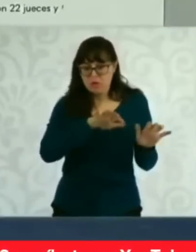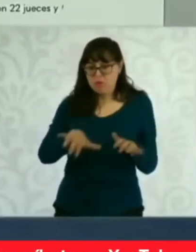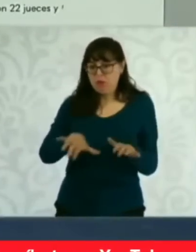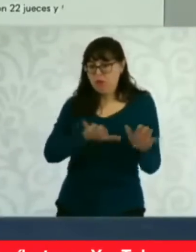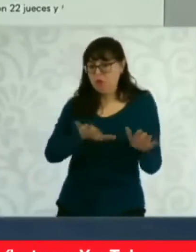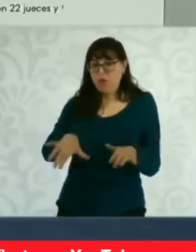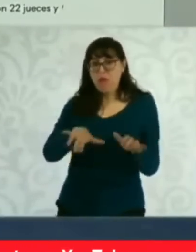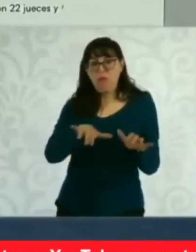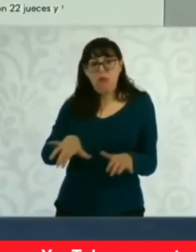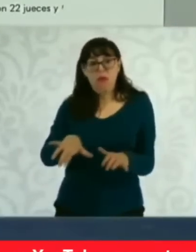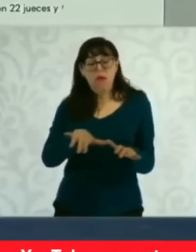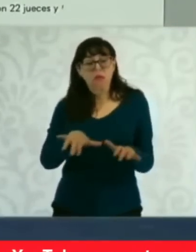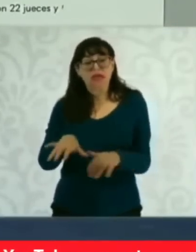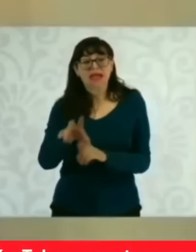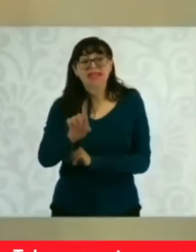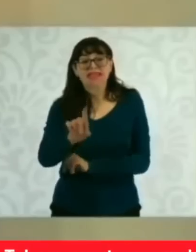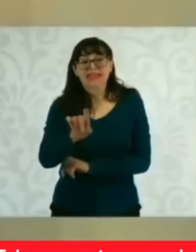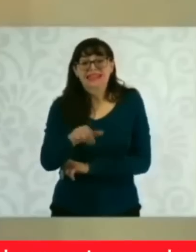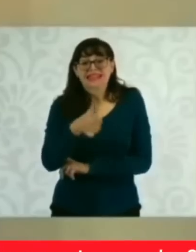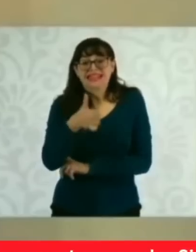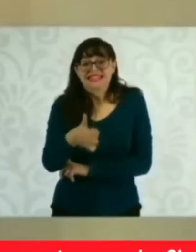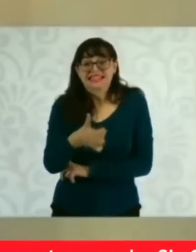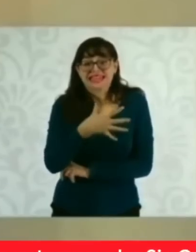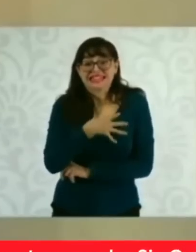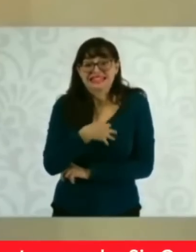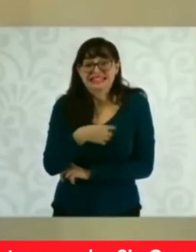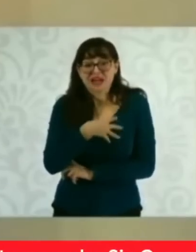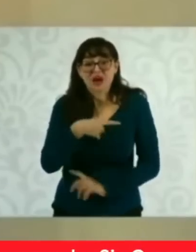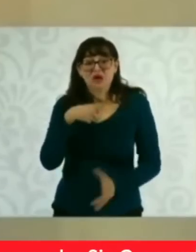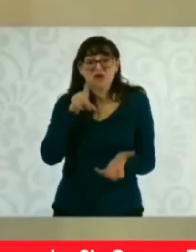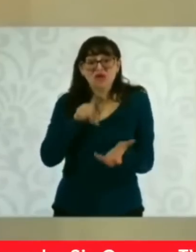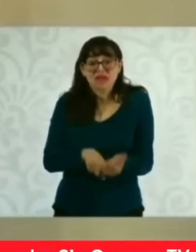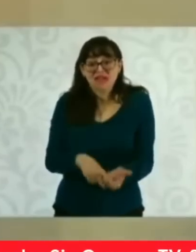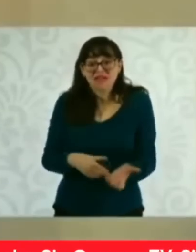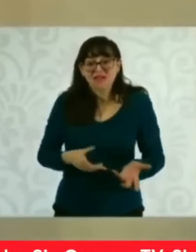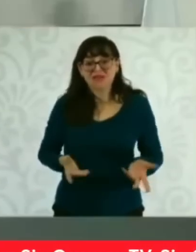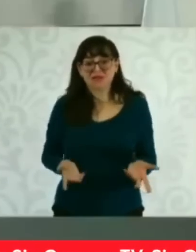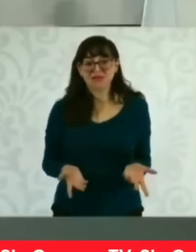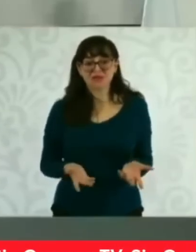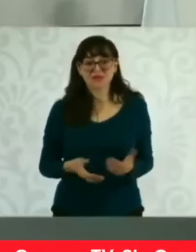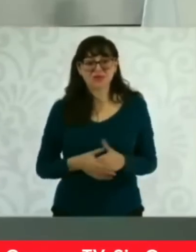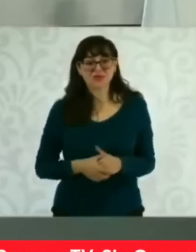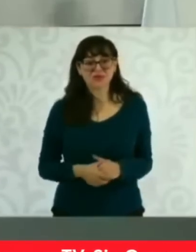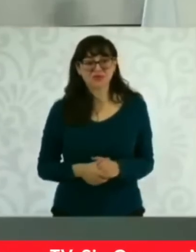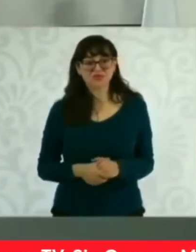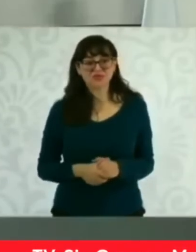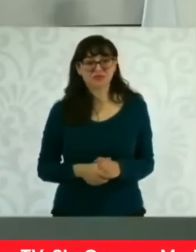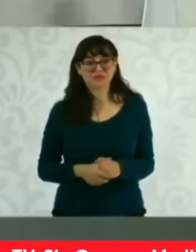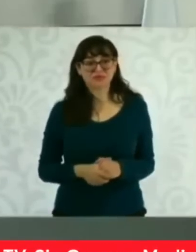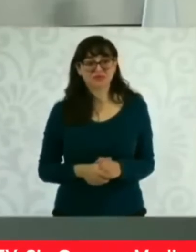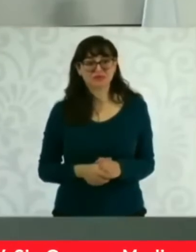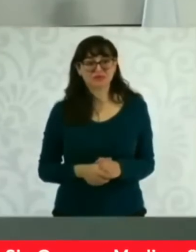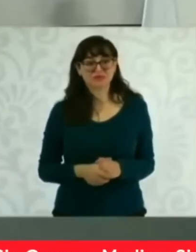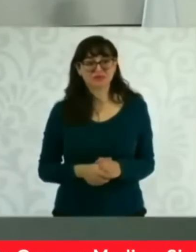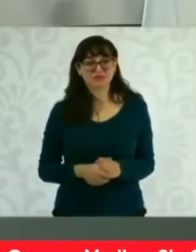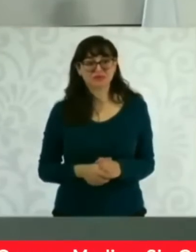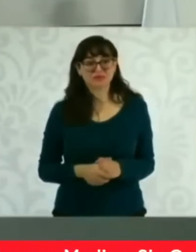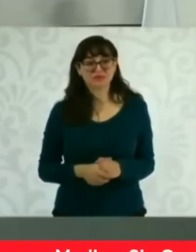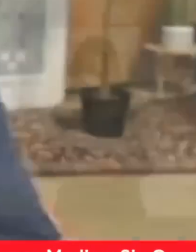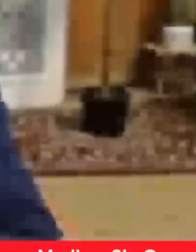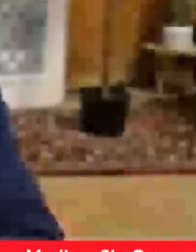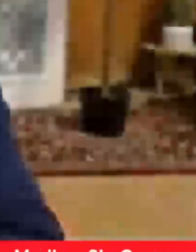jueces y magistrados que tienen 36 hijos trabajando en el Poder Judicial. O sea, puro nepotismo, de verdad,